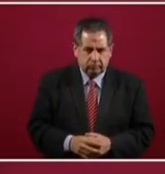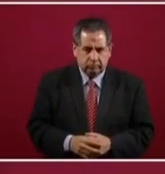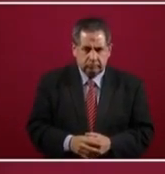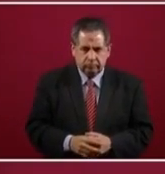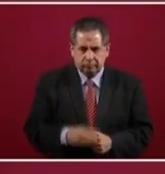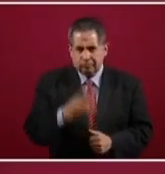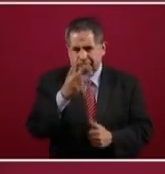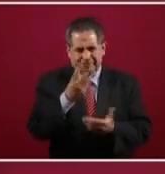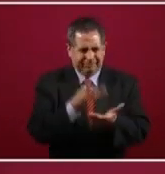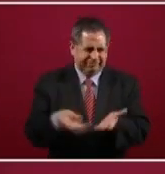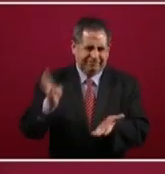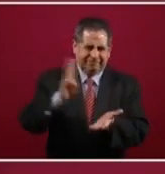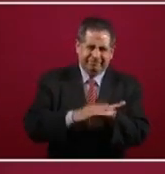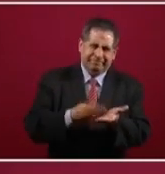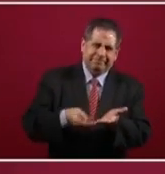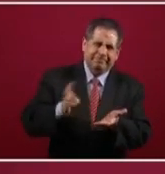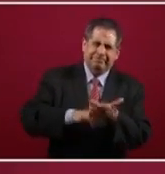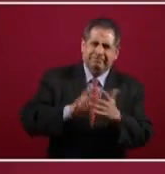3 veces más